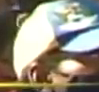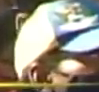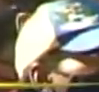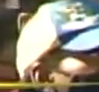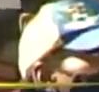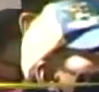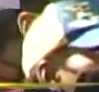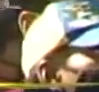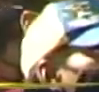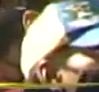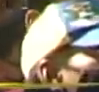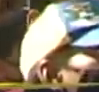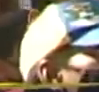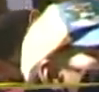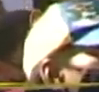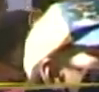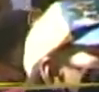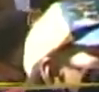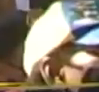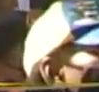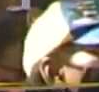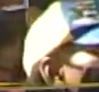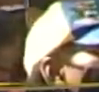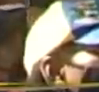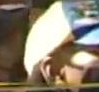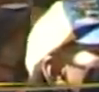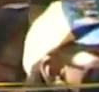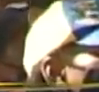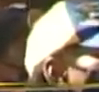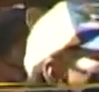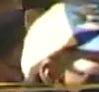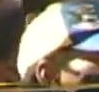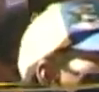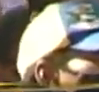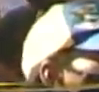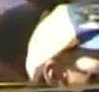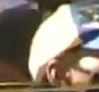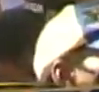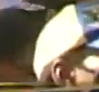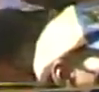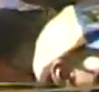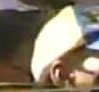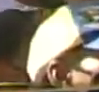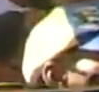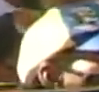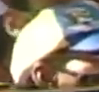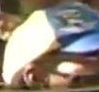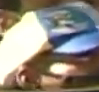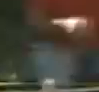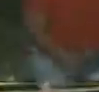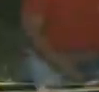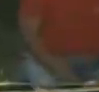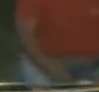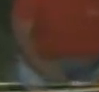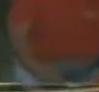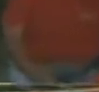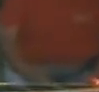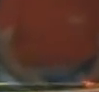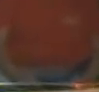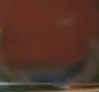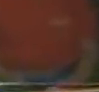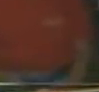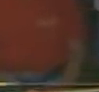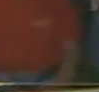Rodríguez Gómez, la primera combatiente Cilia Flores, y recibamos al hijo